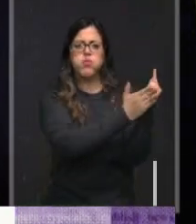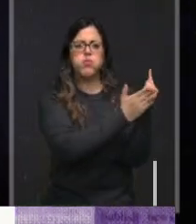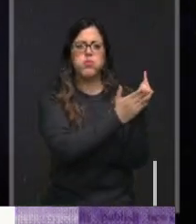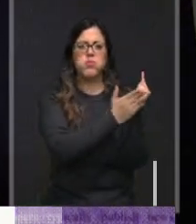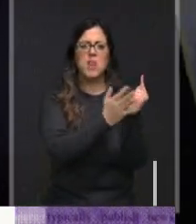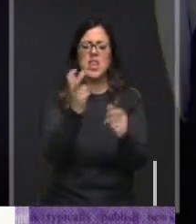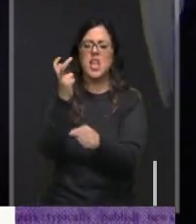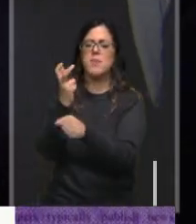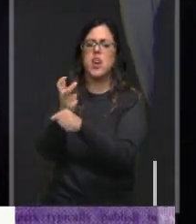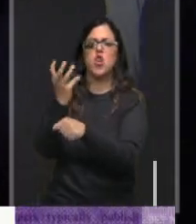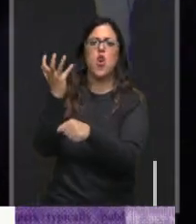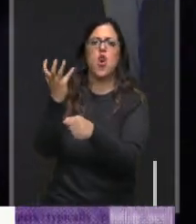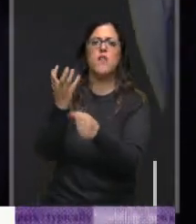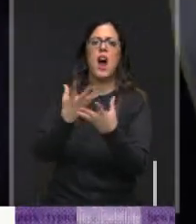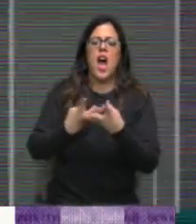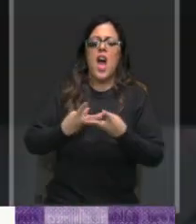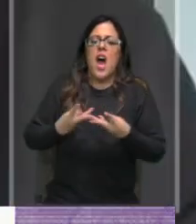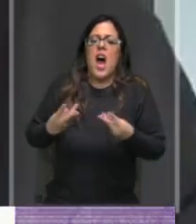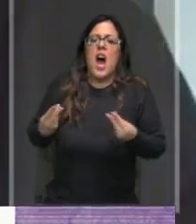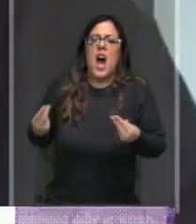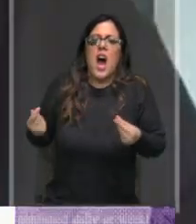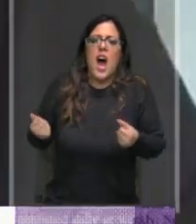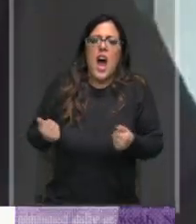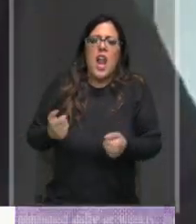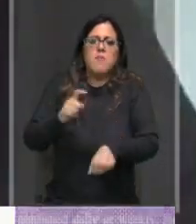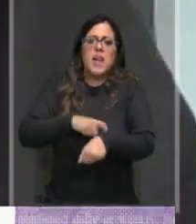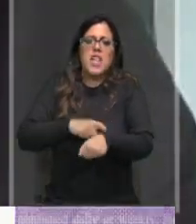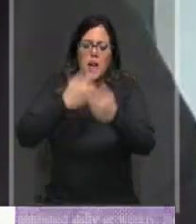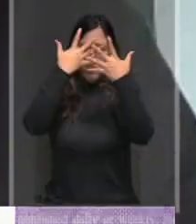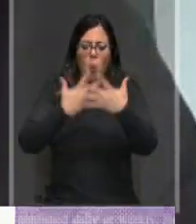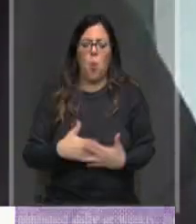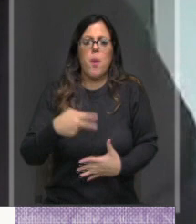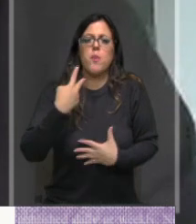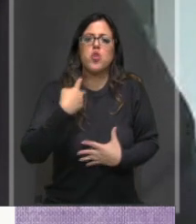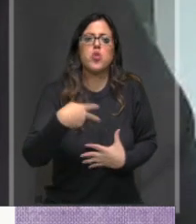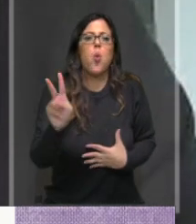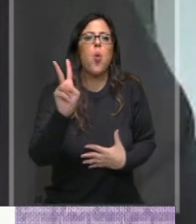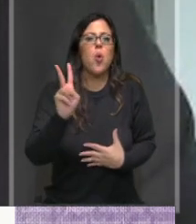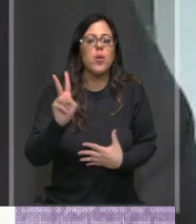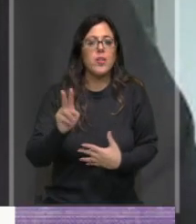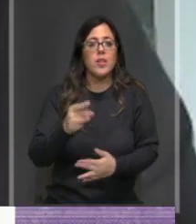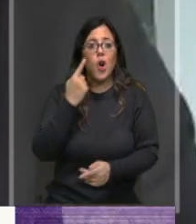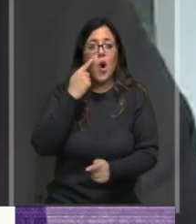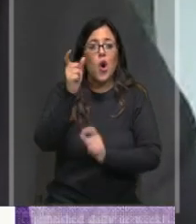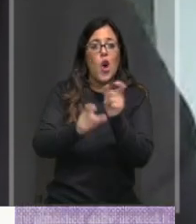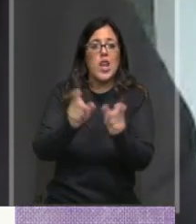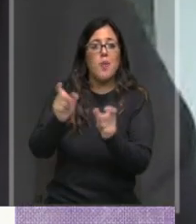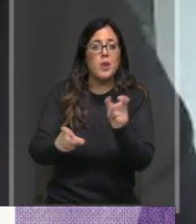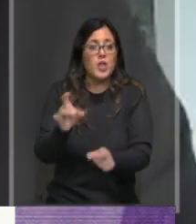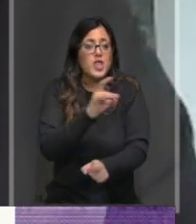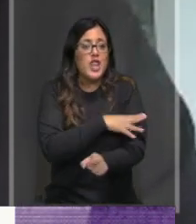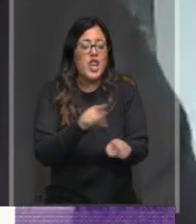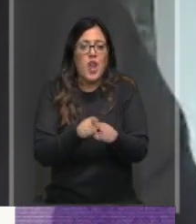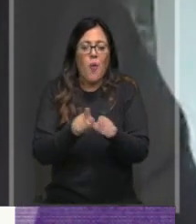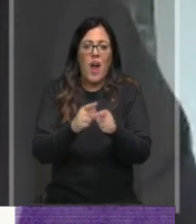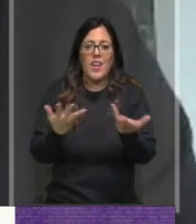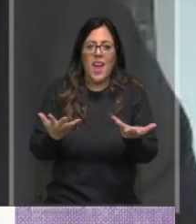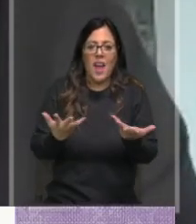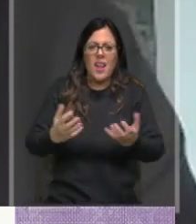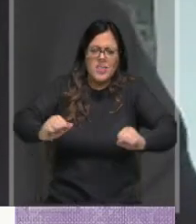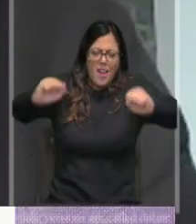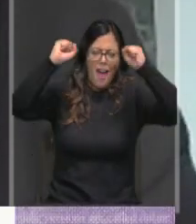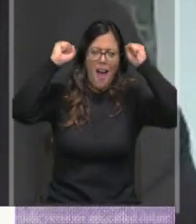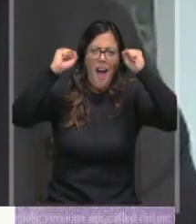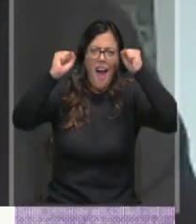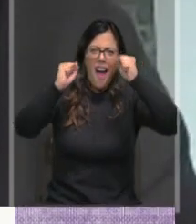y tu tiempo, ven y dile. Las chilenas son muy, son muy efusivos, son muy leales, son muy